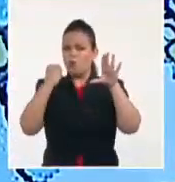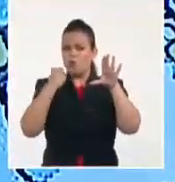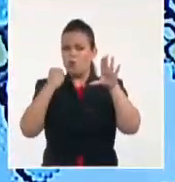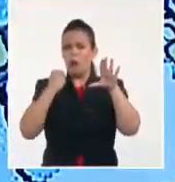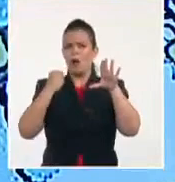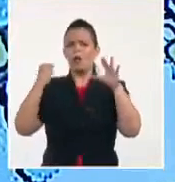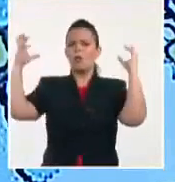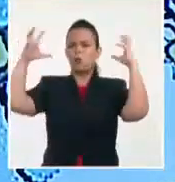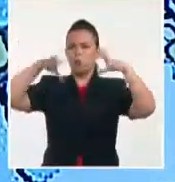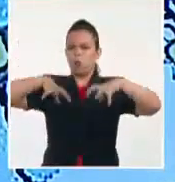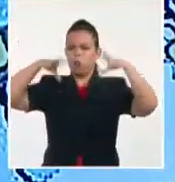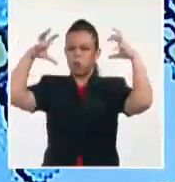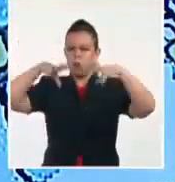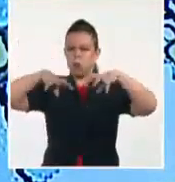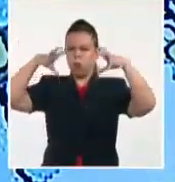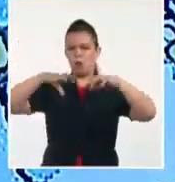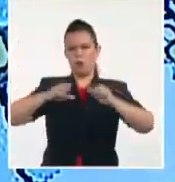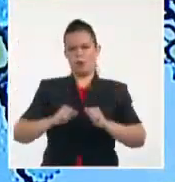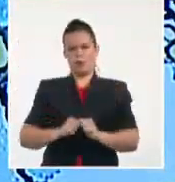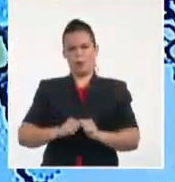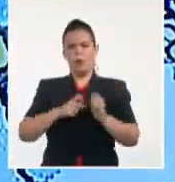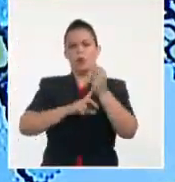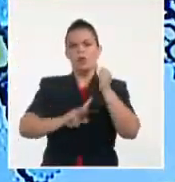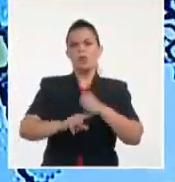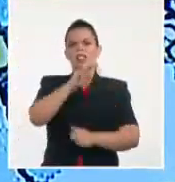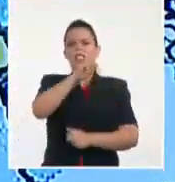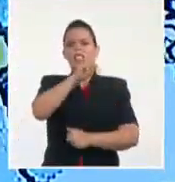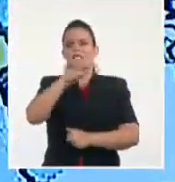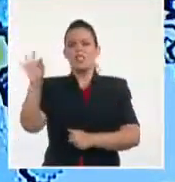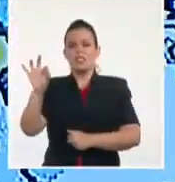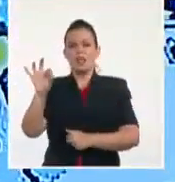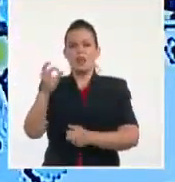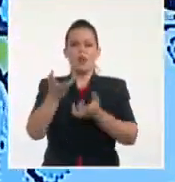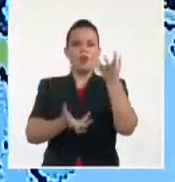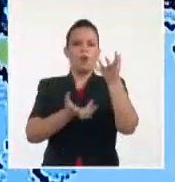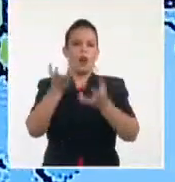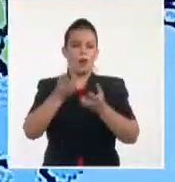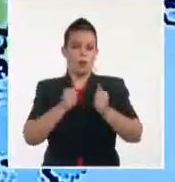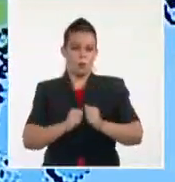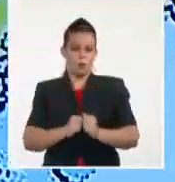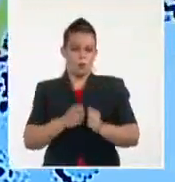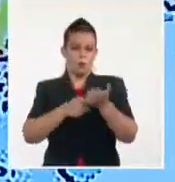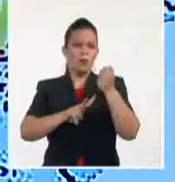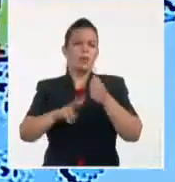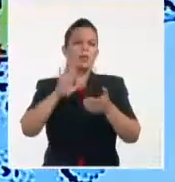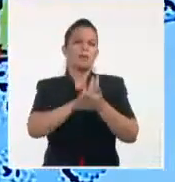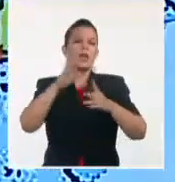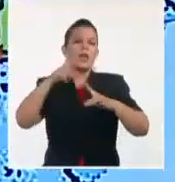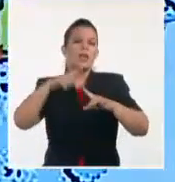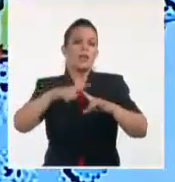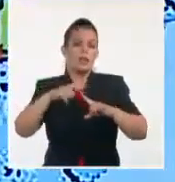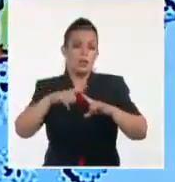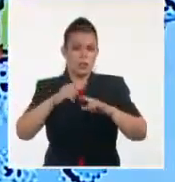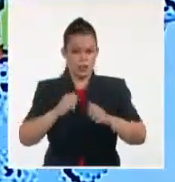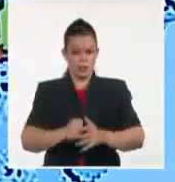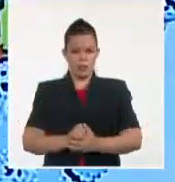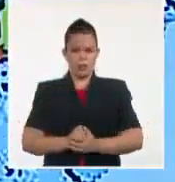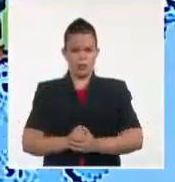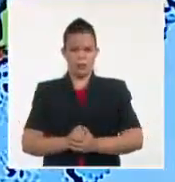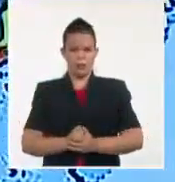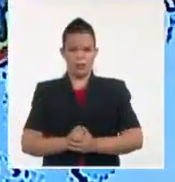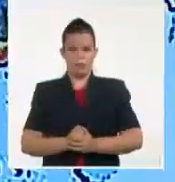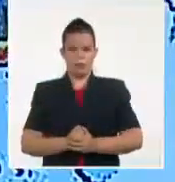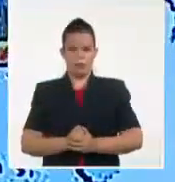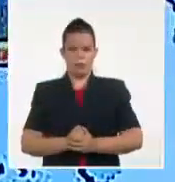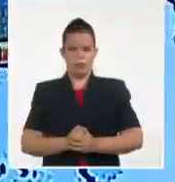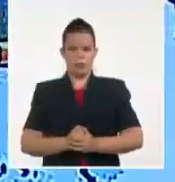Provincia Cienfuegos, provincia Matanzas, con un núcleo fortísimo, dos núcleos para ser más exacto,